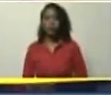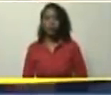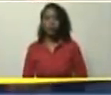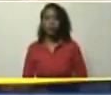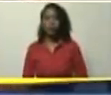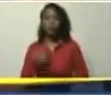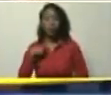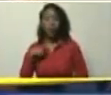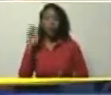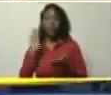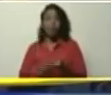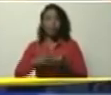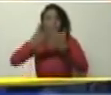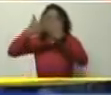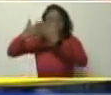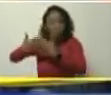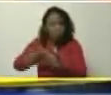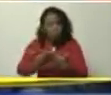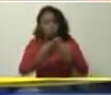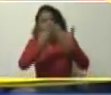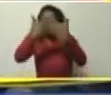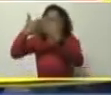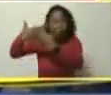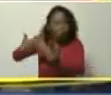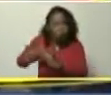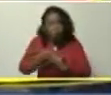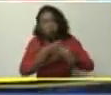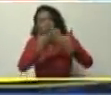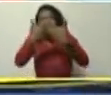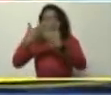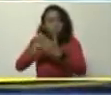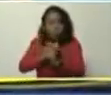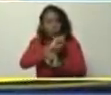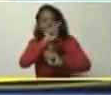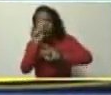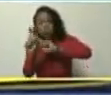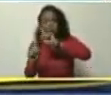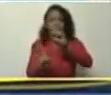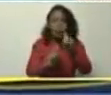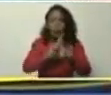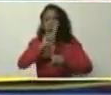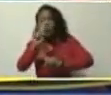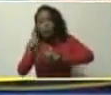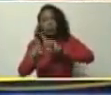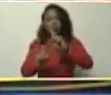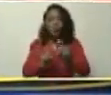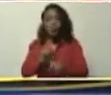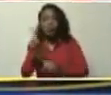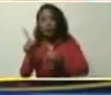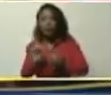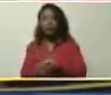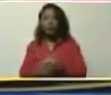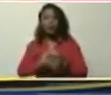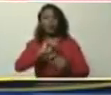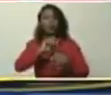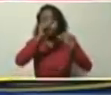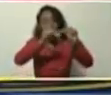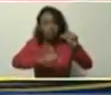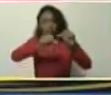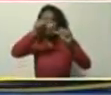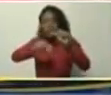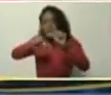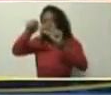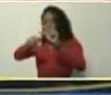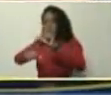Me puse a estudiar, nos pusimos a estudiar, hicimos consulta, focus group, encuesta.